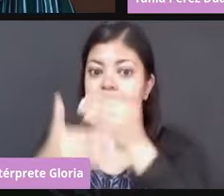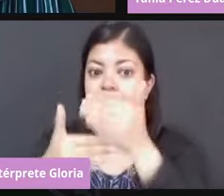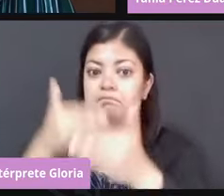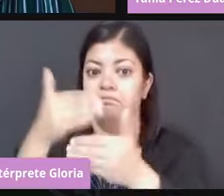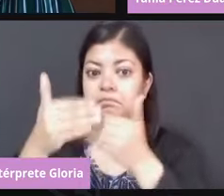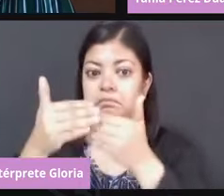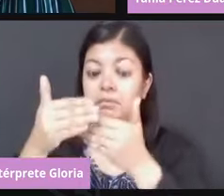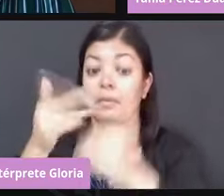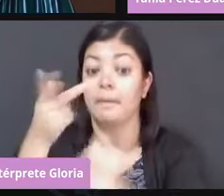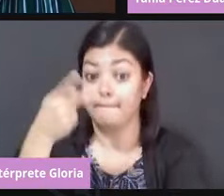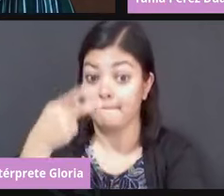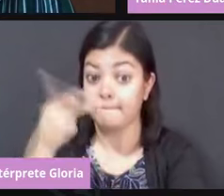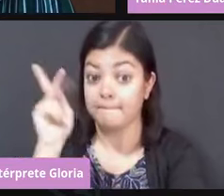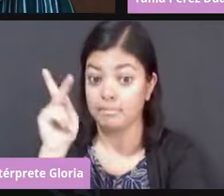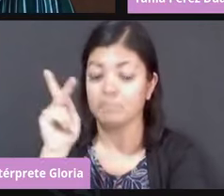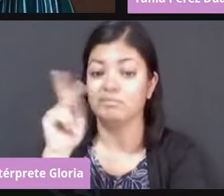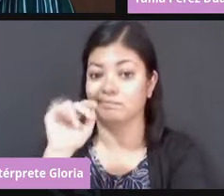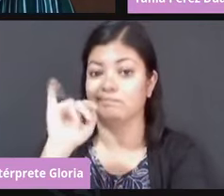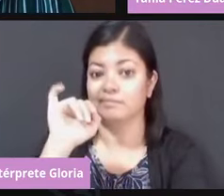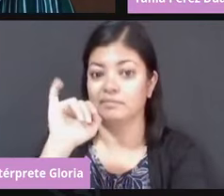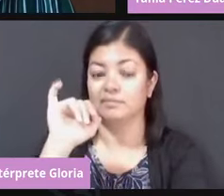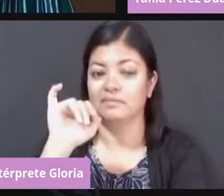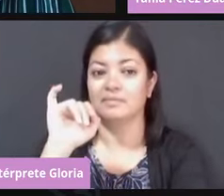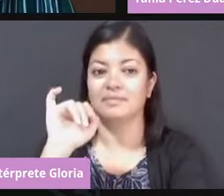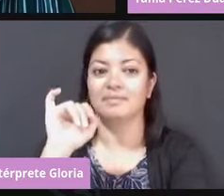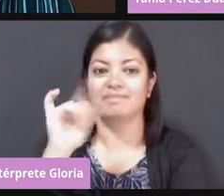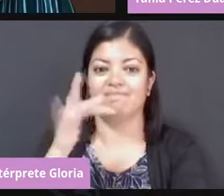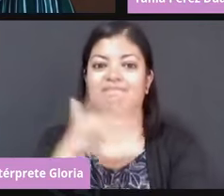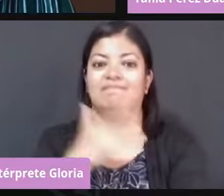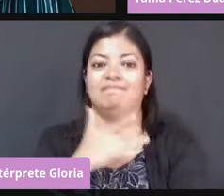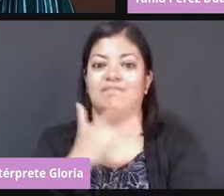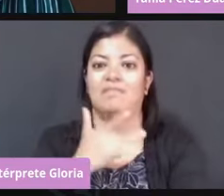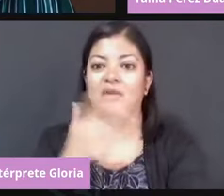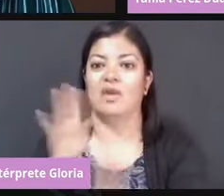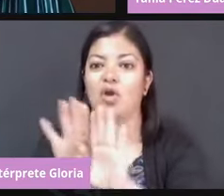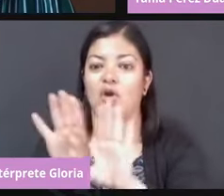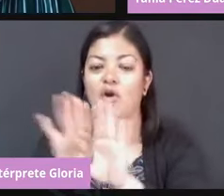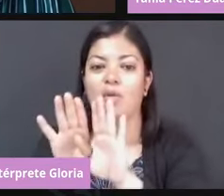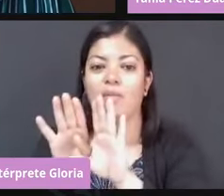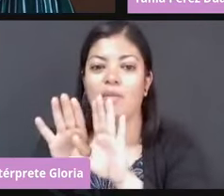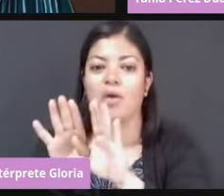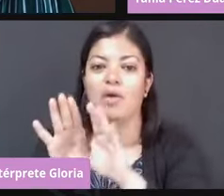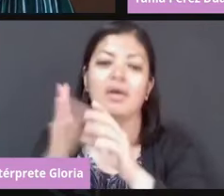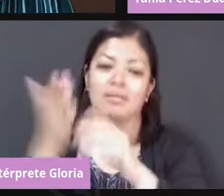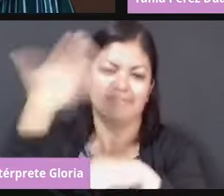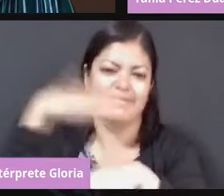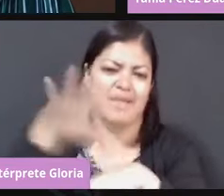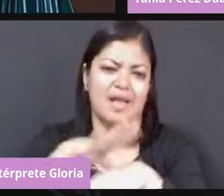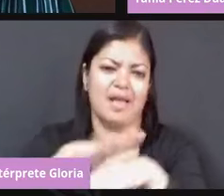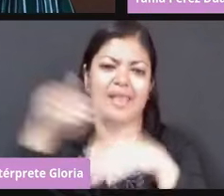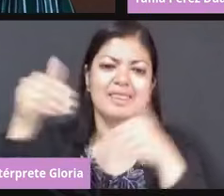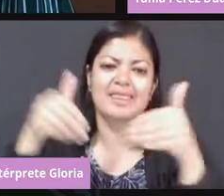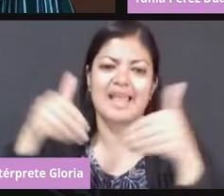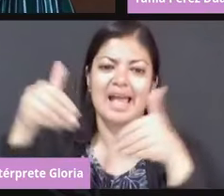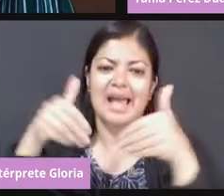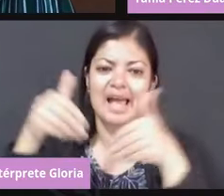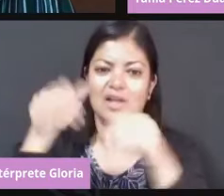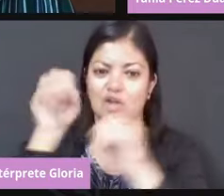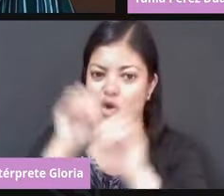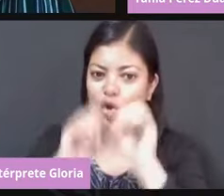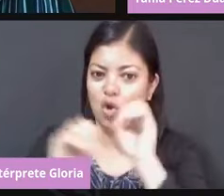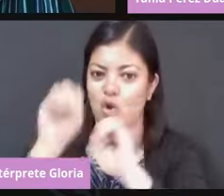finalmente sí, sí nos da como esta parte, digo, hay una obra de teatro que tiene que ver con todo este rollo, que